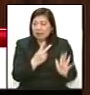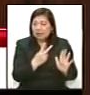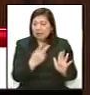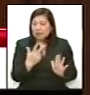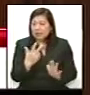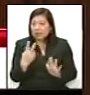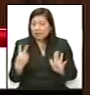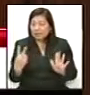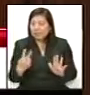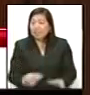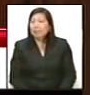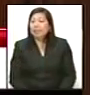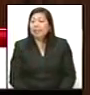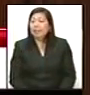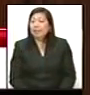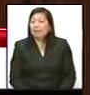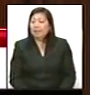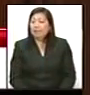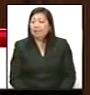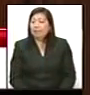37, ¿correcto?